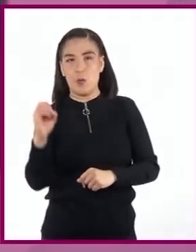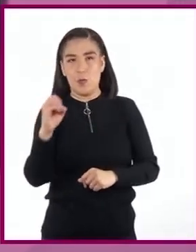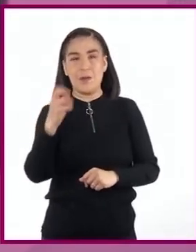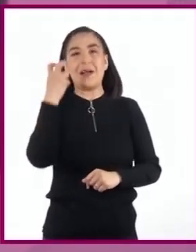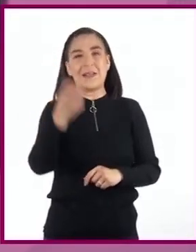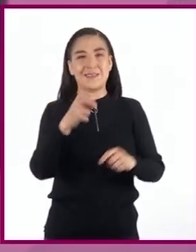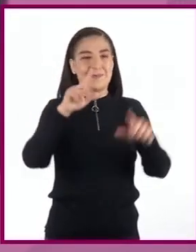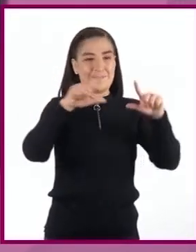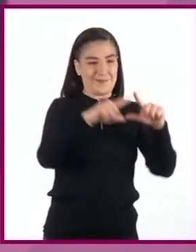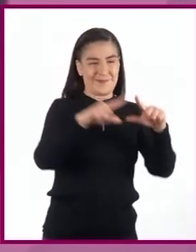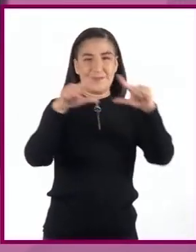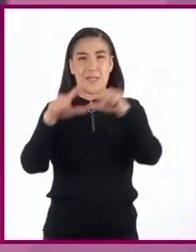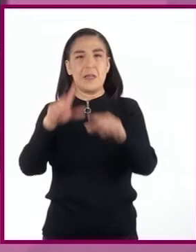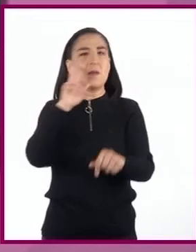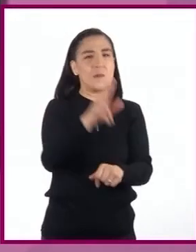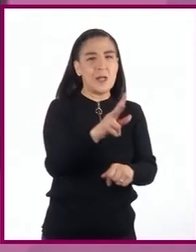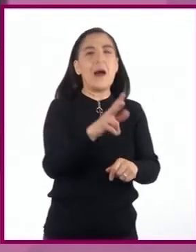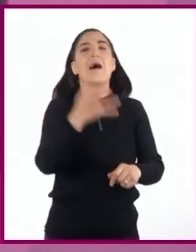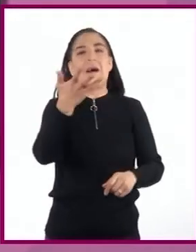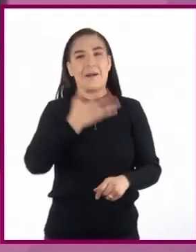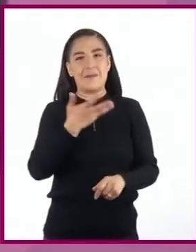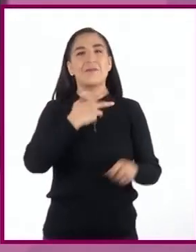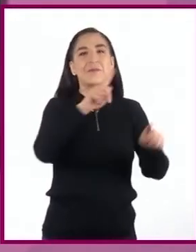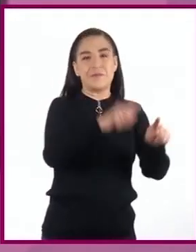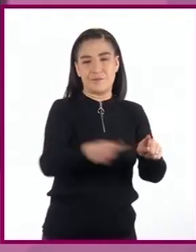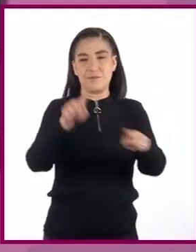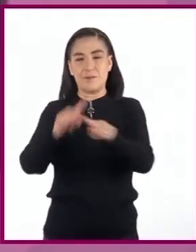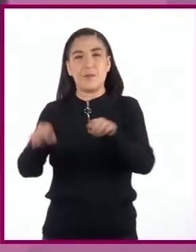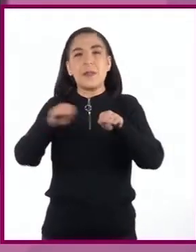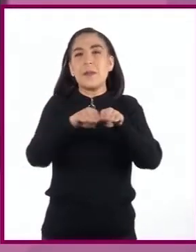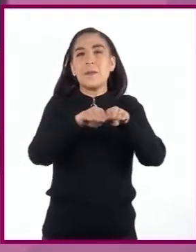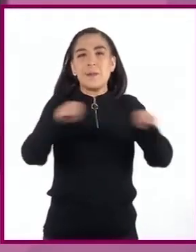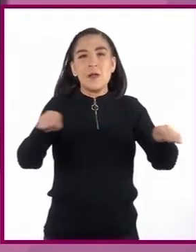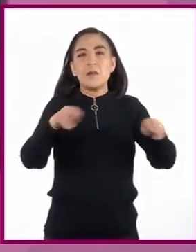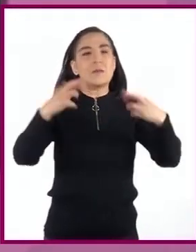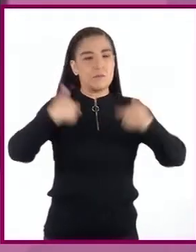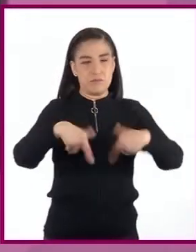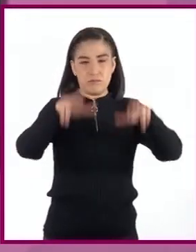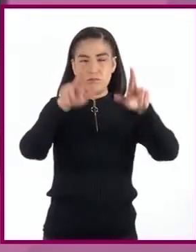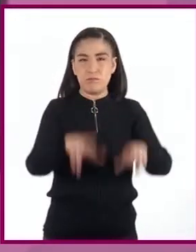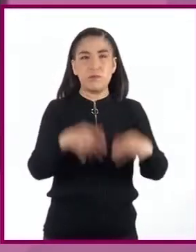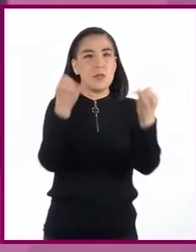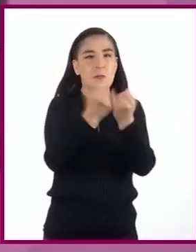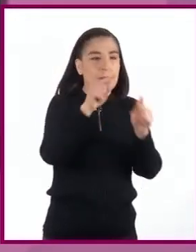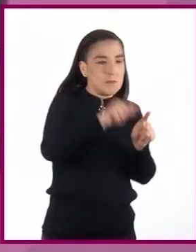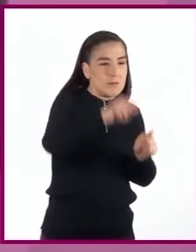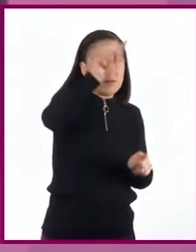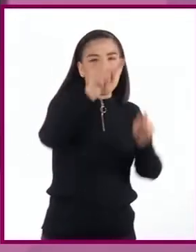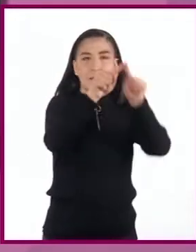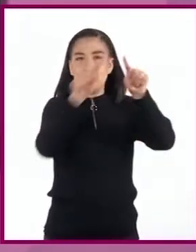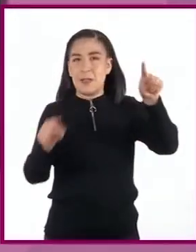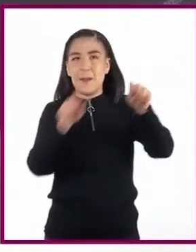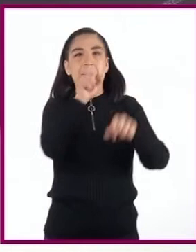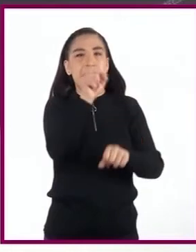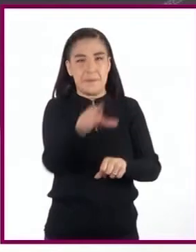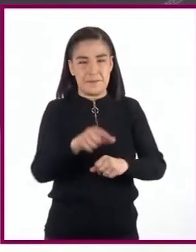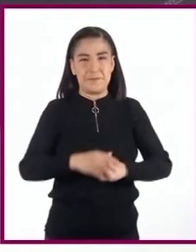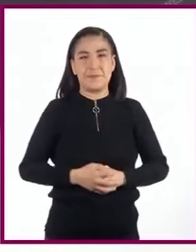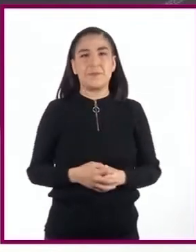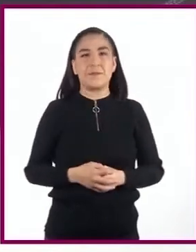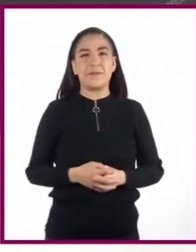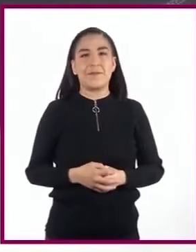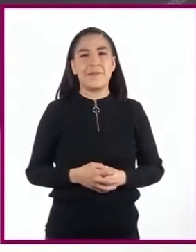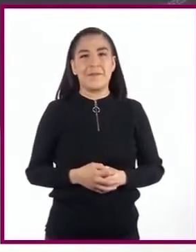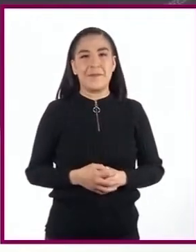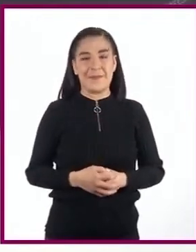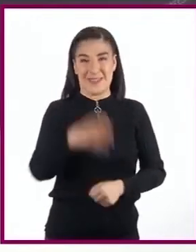triángulos identificamos que ambos tienen medidas que corresponden a la longitud de sus respectivos lados. Con